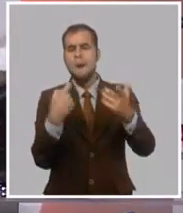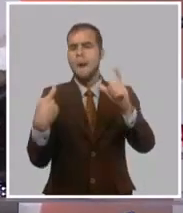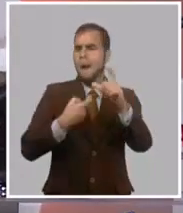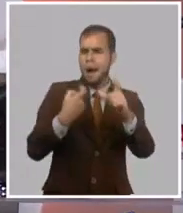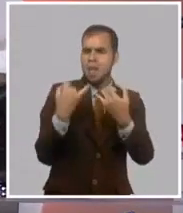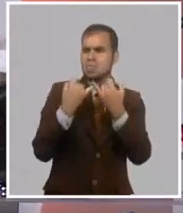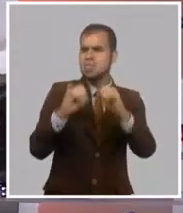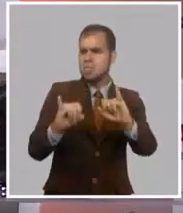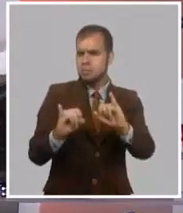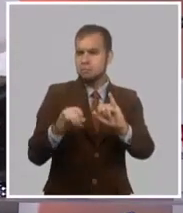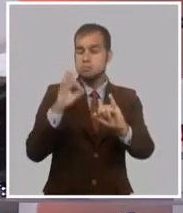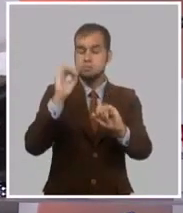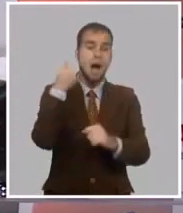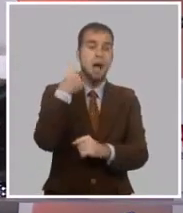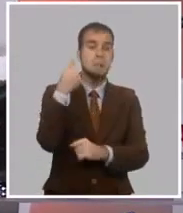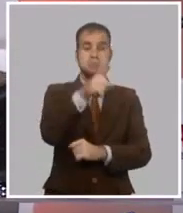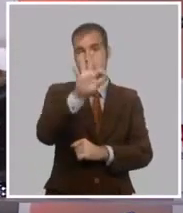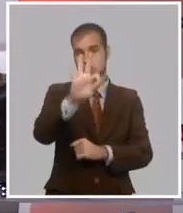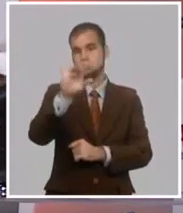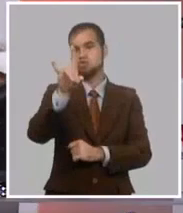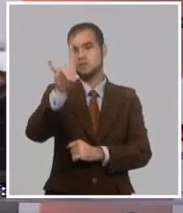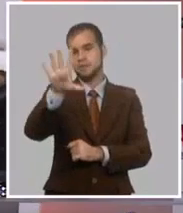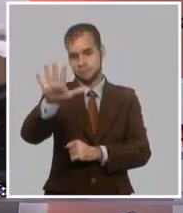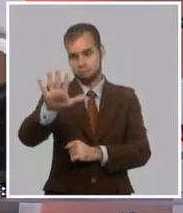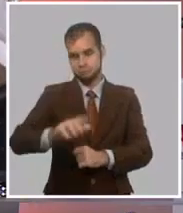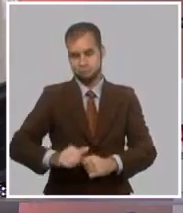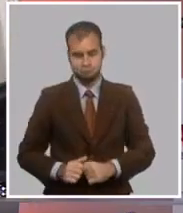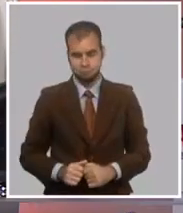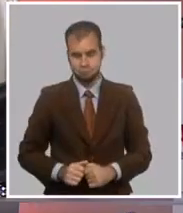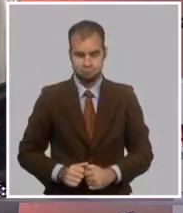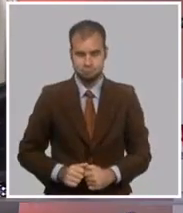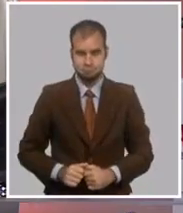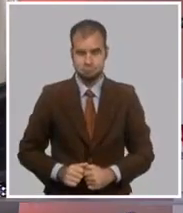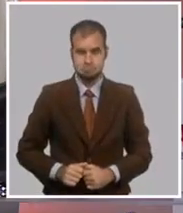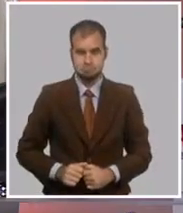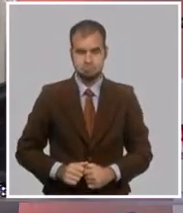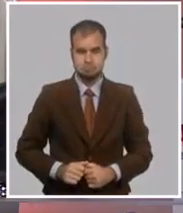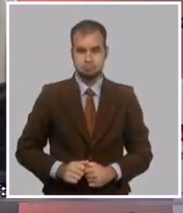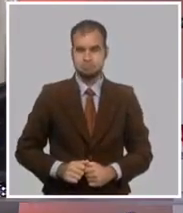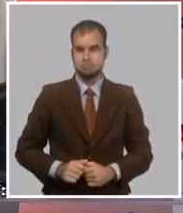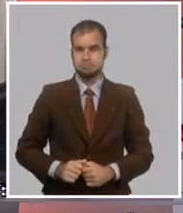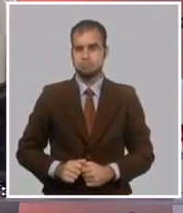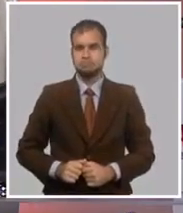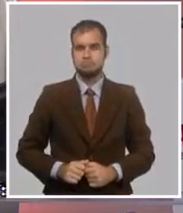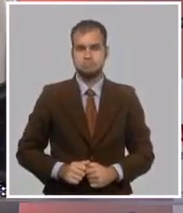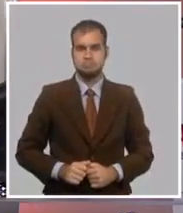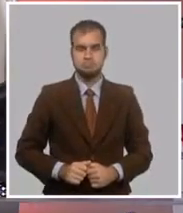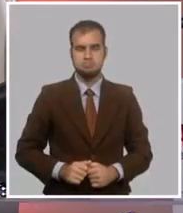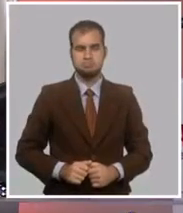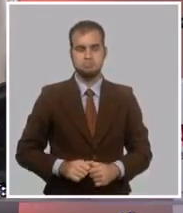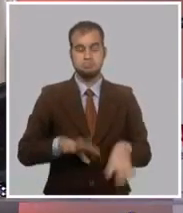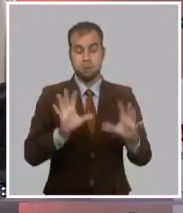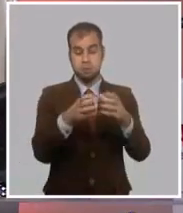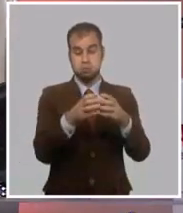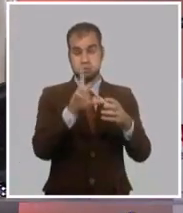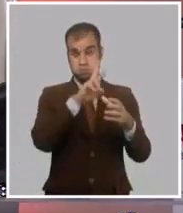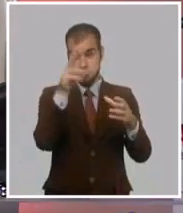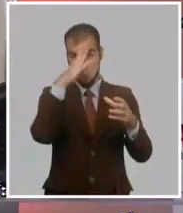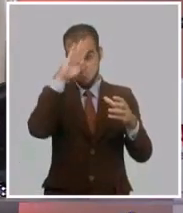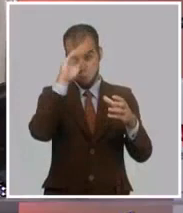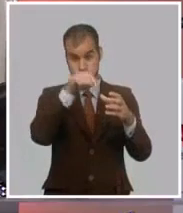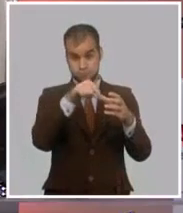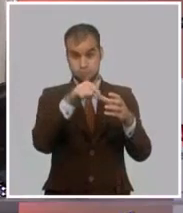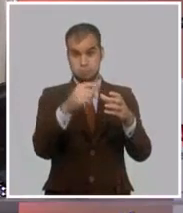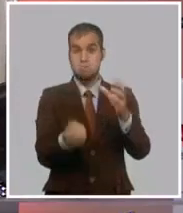sobre la guerra de independencia del 95. Bueno, el partido, yo diría que fue la solución